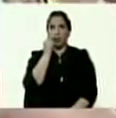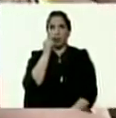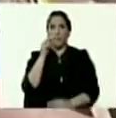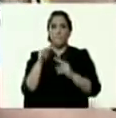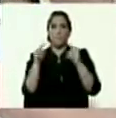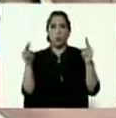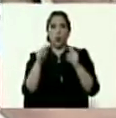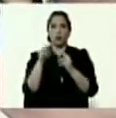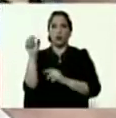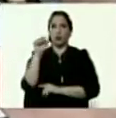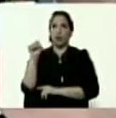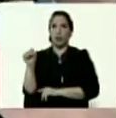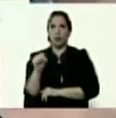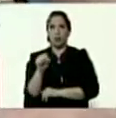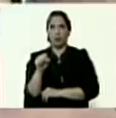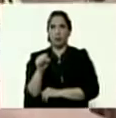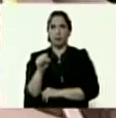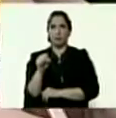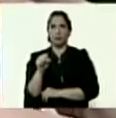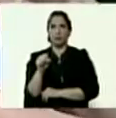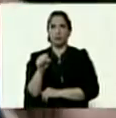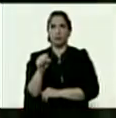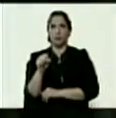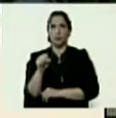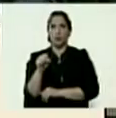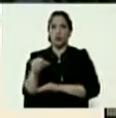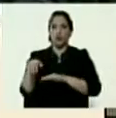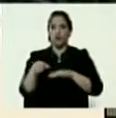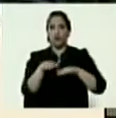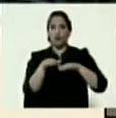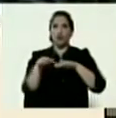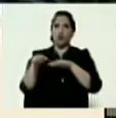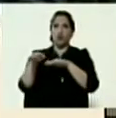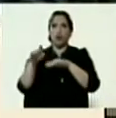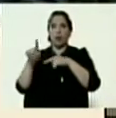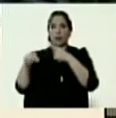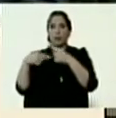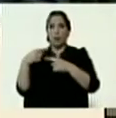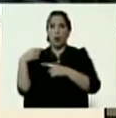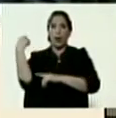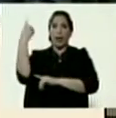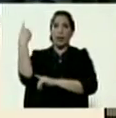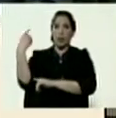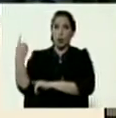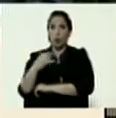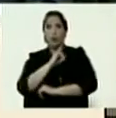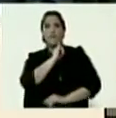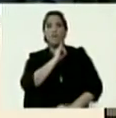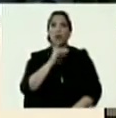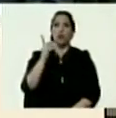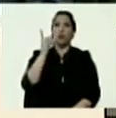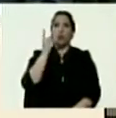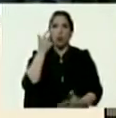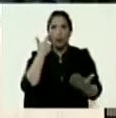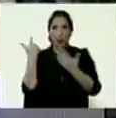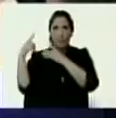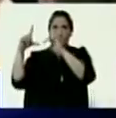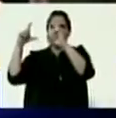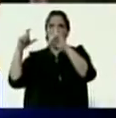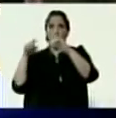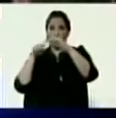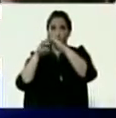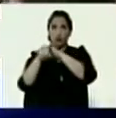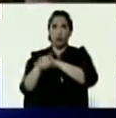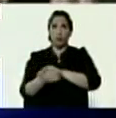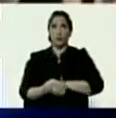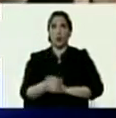de Santander, y los llevan a un helicóptero de Iván Duque. ¿Podemos ver las imágenes del abordaje de